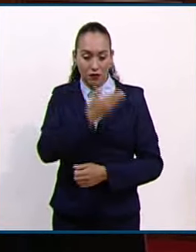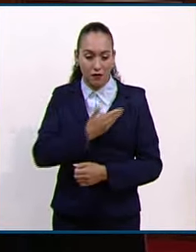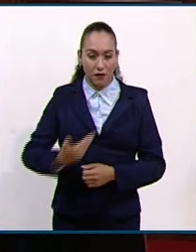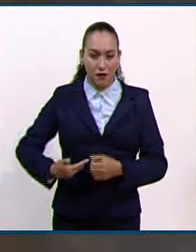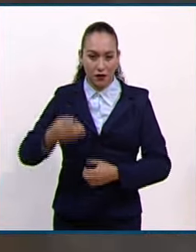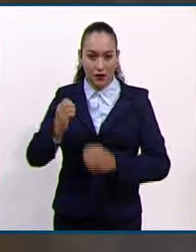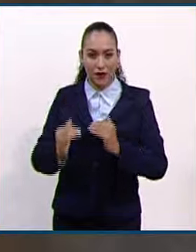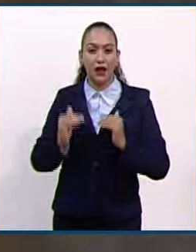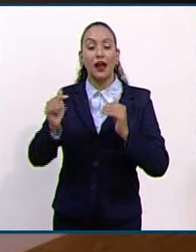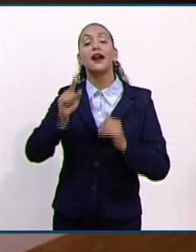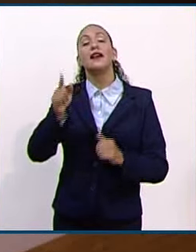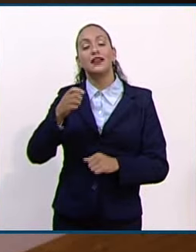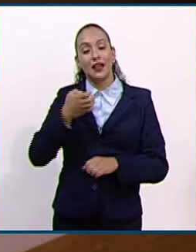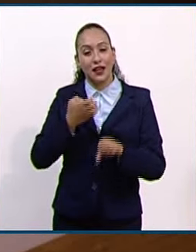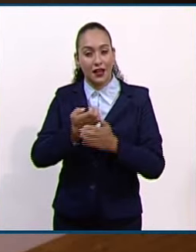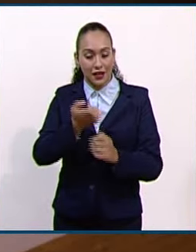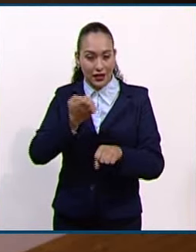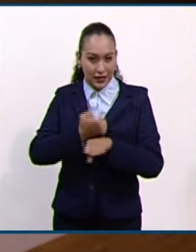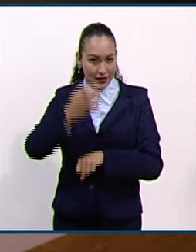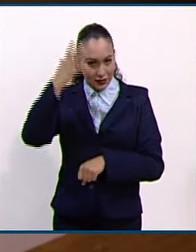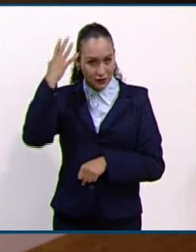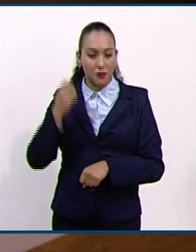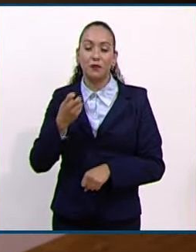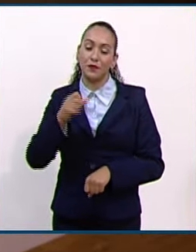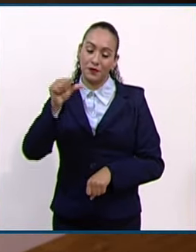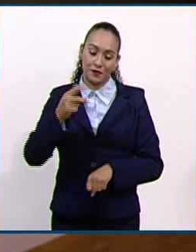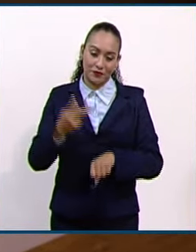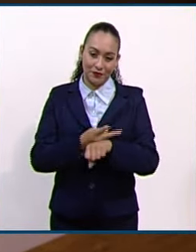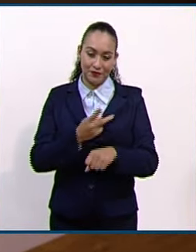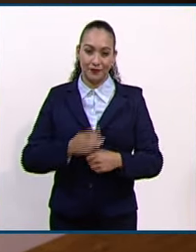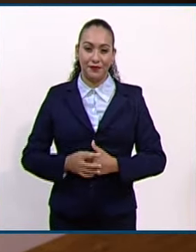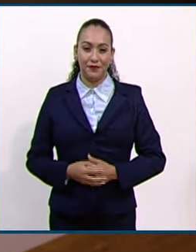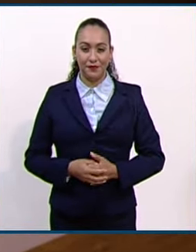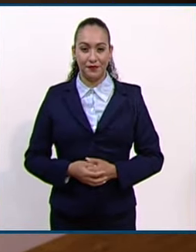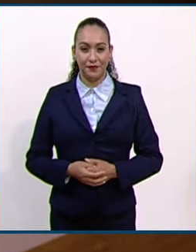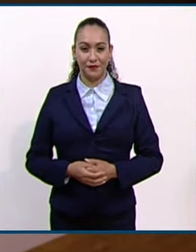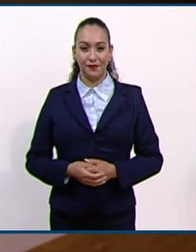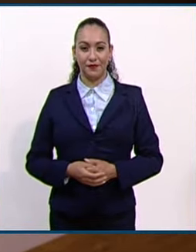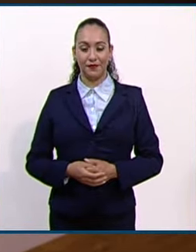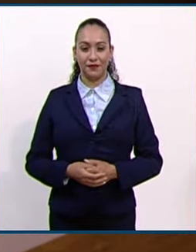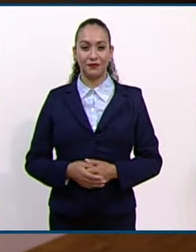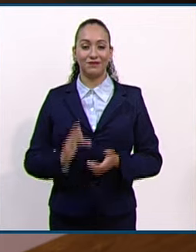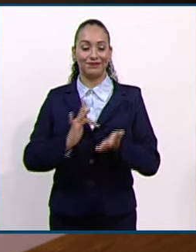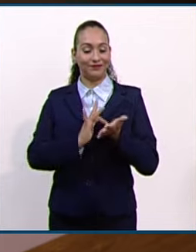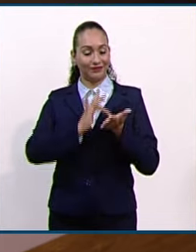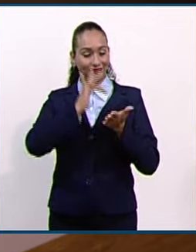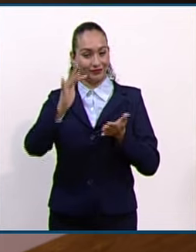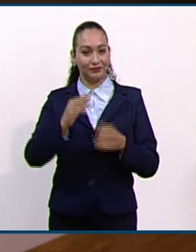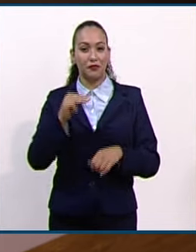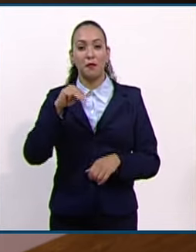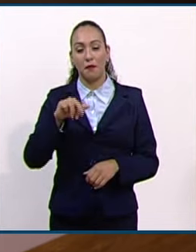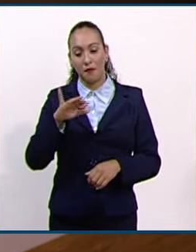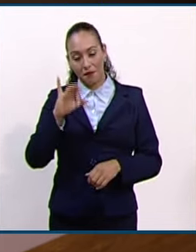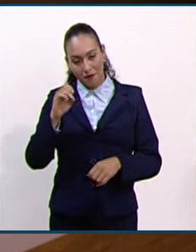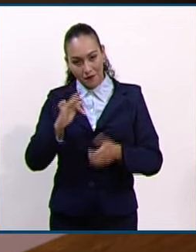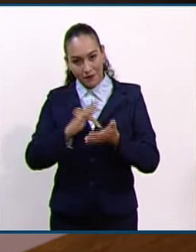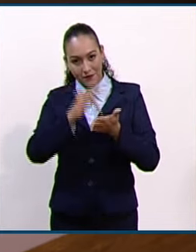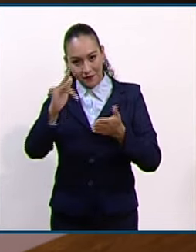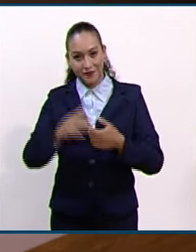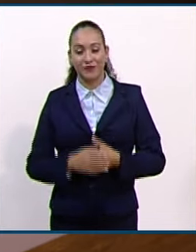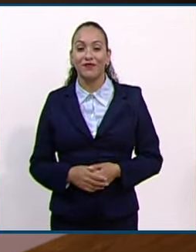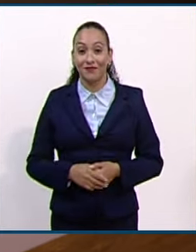Justicia de Morelos. Es lo que resolvió el Pleno de la Corte en la sesión de este lunes. Muchas gracias, Mario, por tu información. Pues